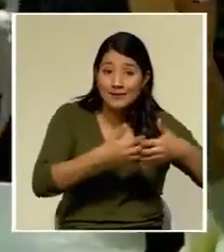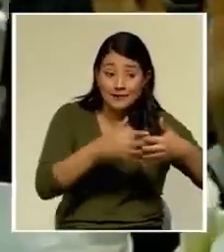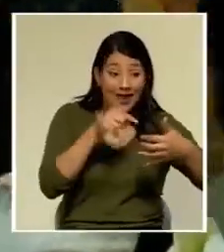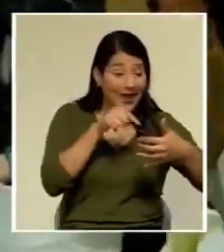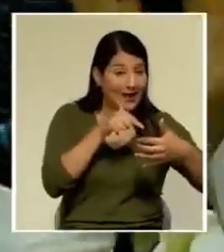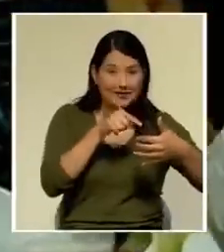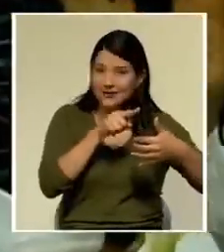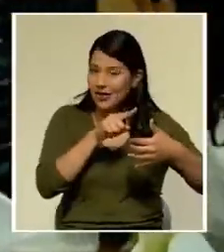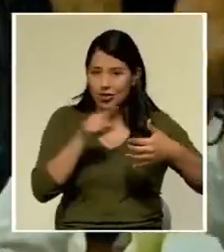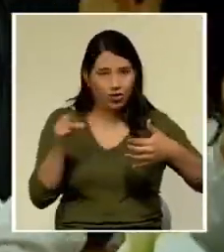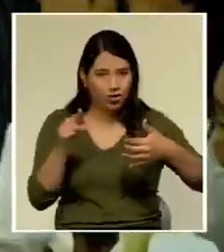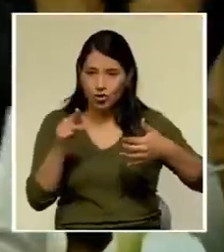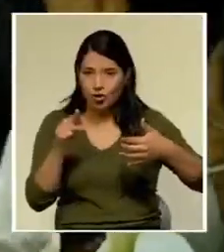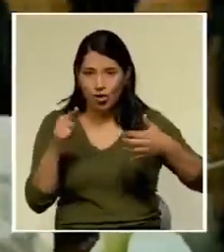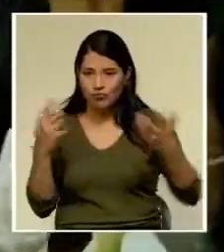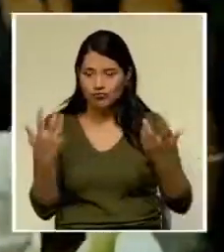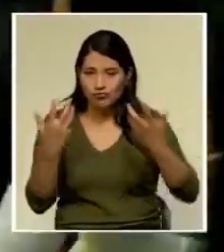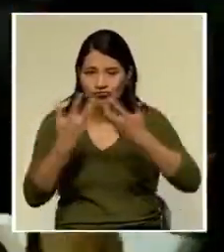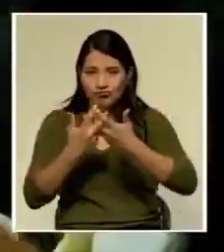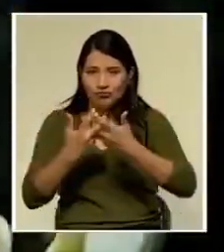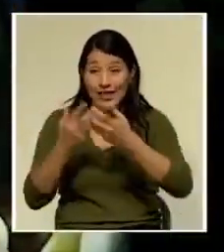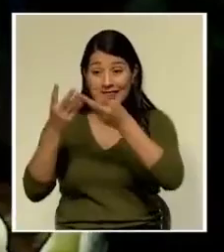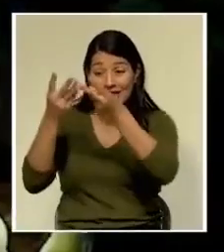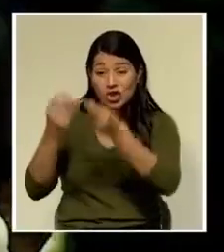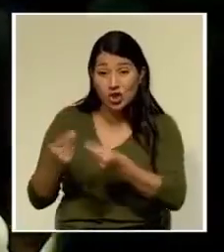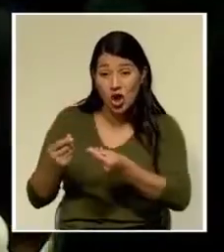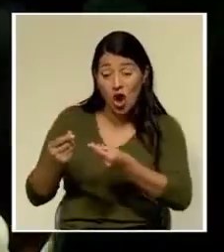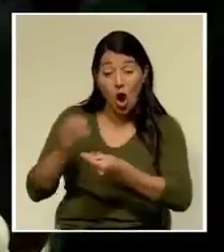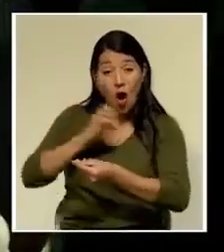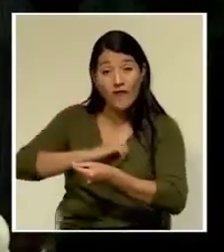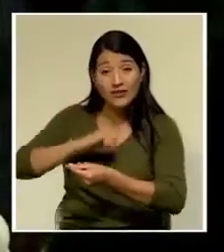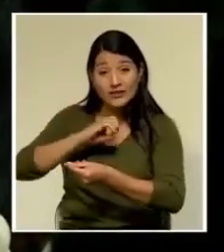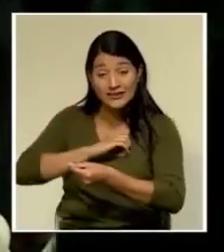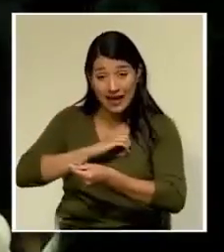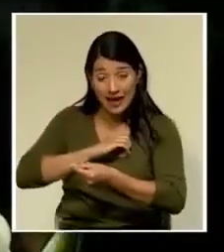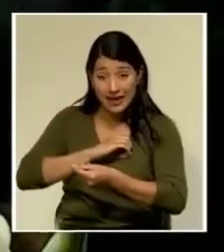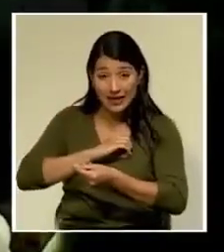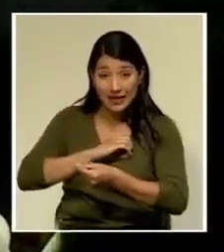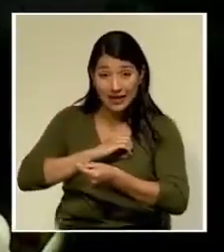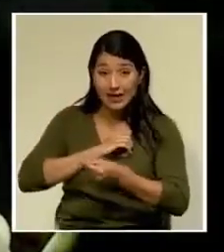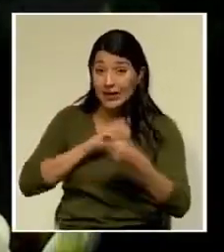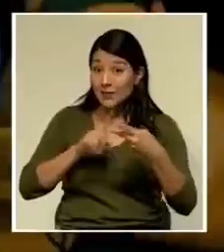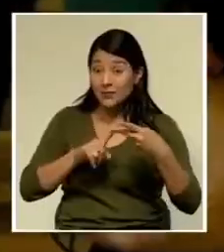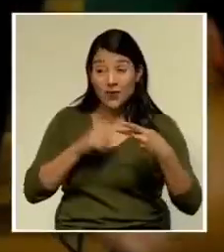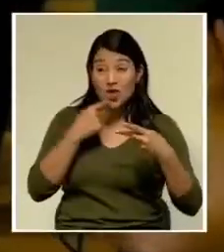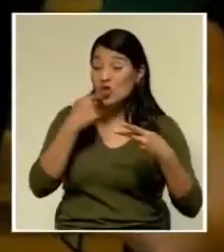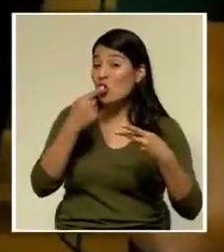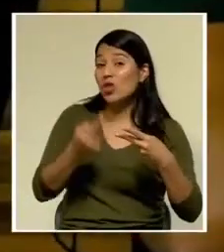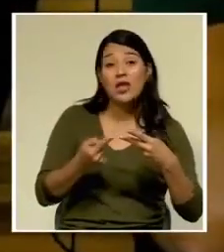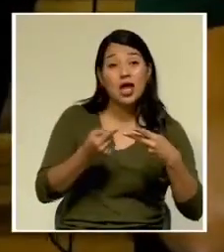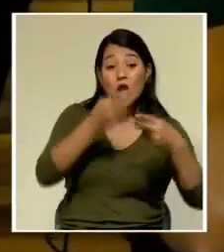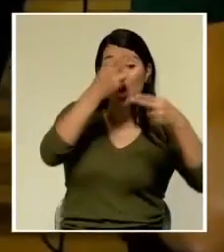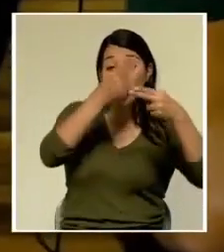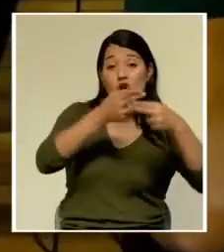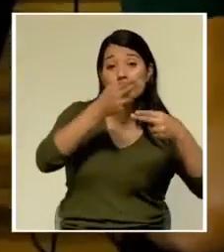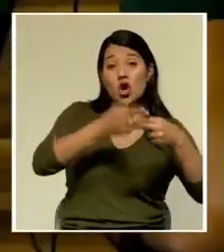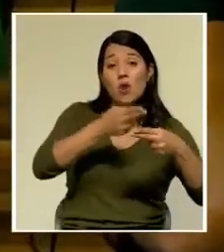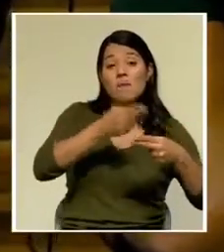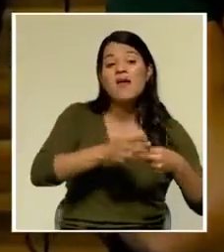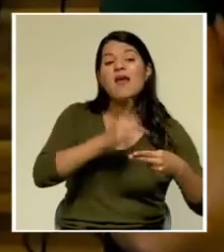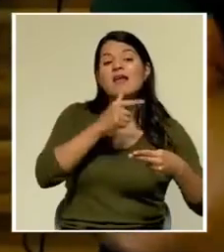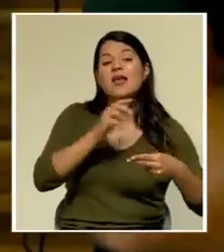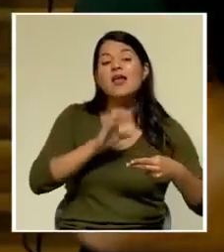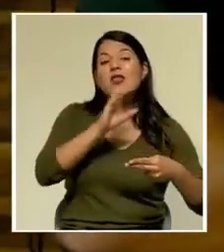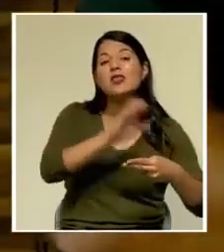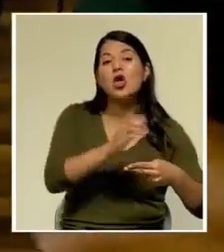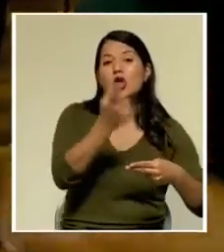la tesorería oficial del partido y sin revelar al público los nombres de quienes aportaron dinero